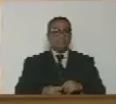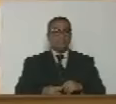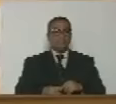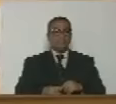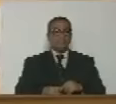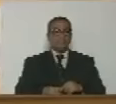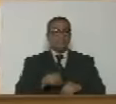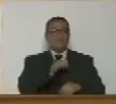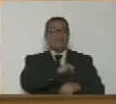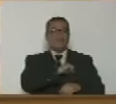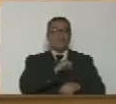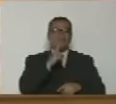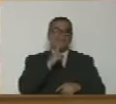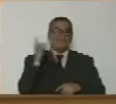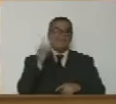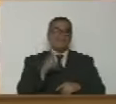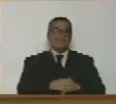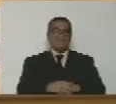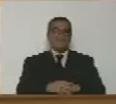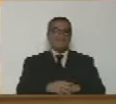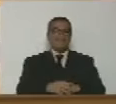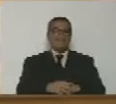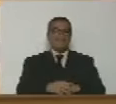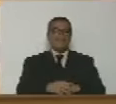Me asustaste.